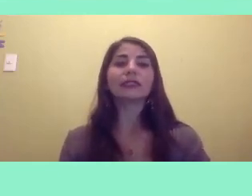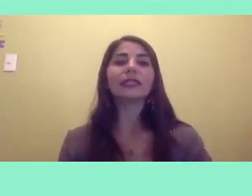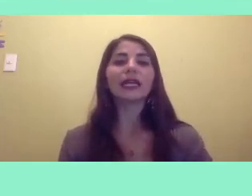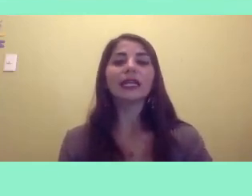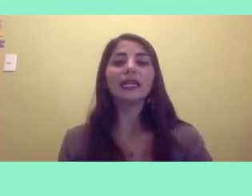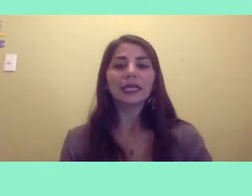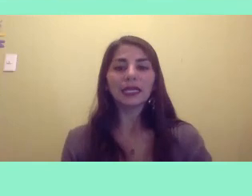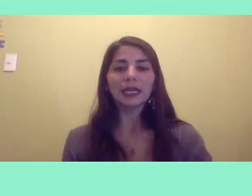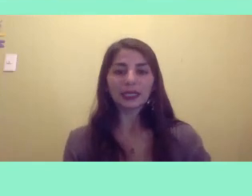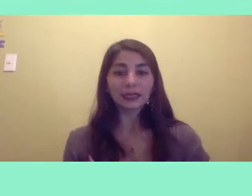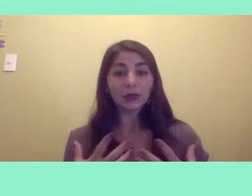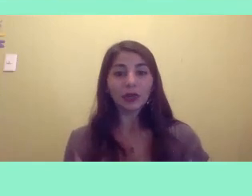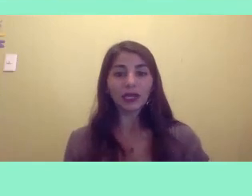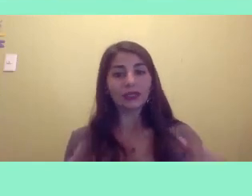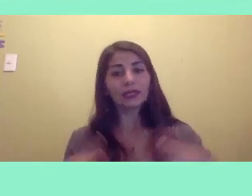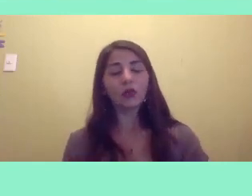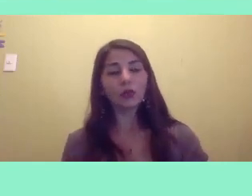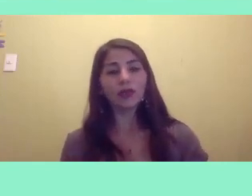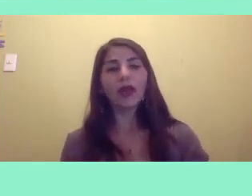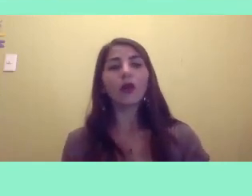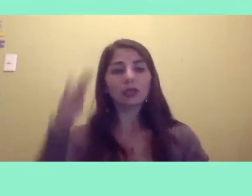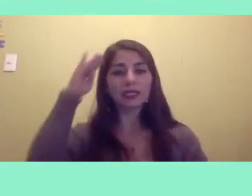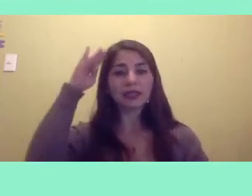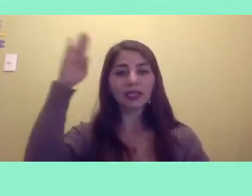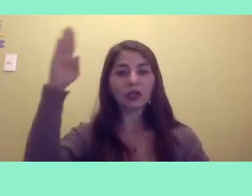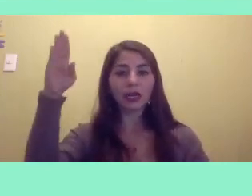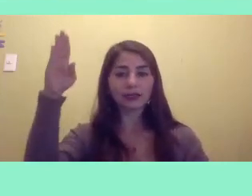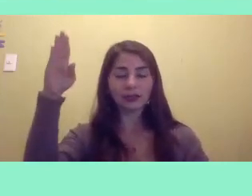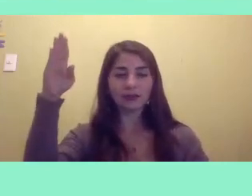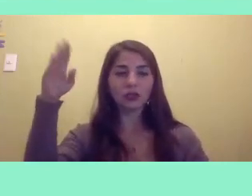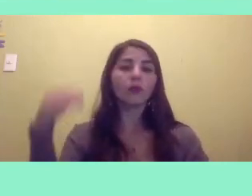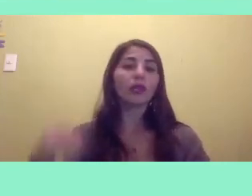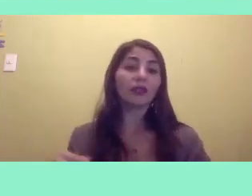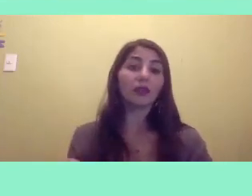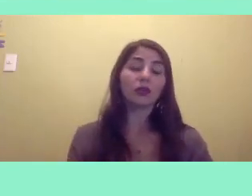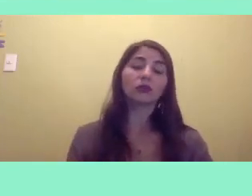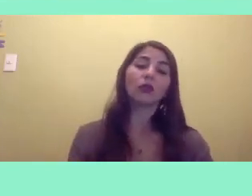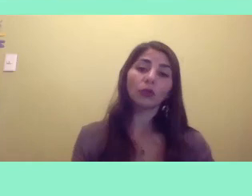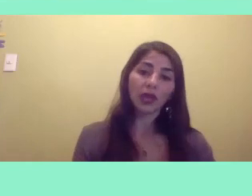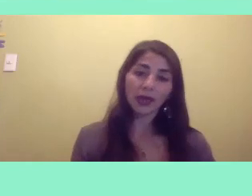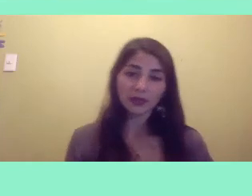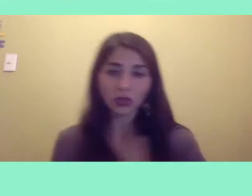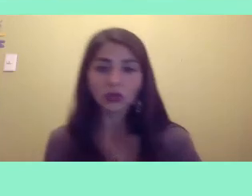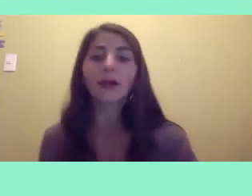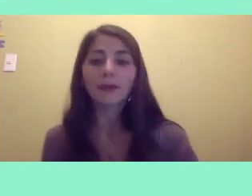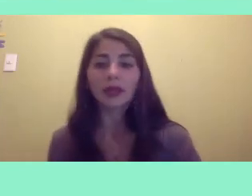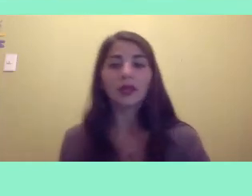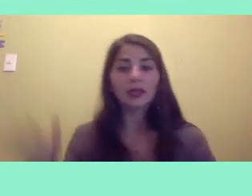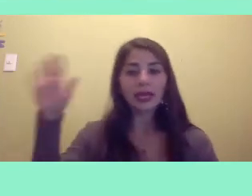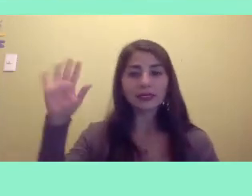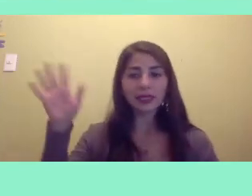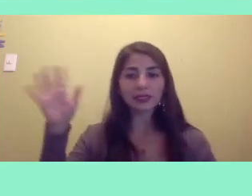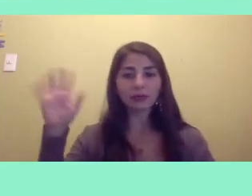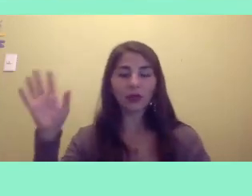facilitó este material y en esta escuela, en esta comunidad, utilizaban el hola así. Pero como les digo, en otras comunidades de sordos